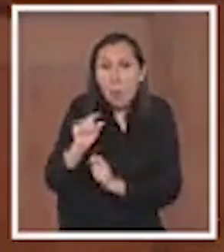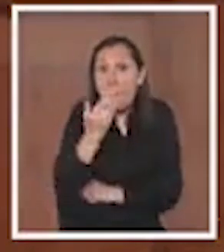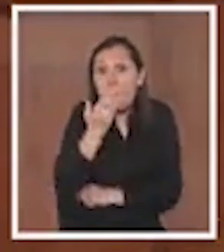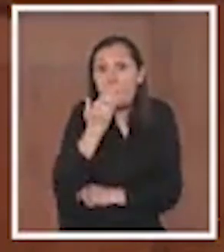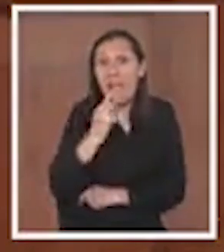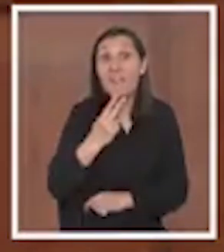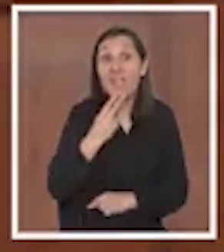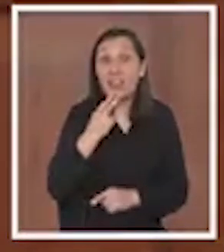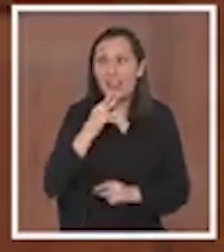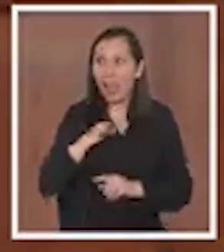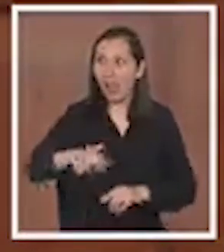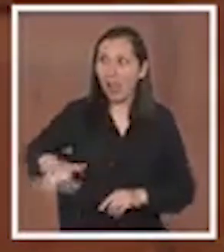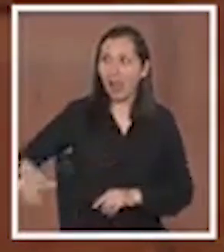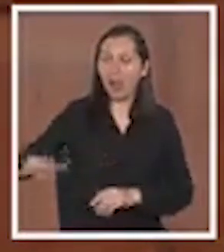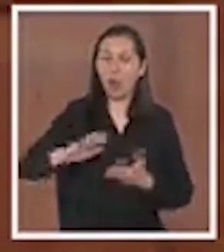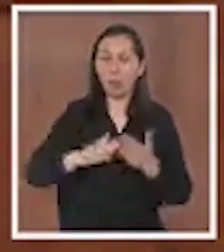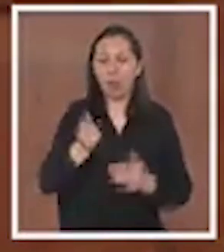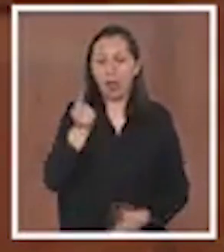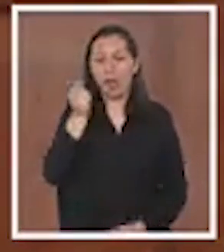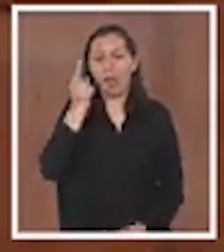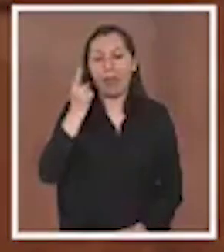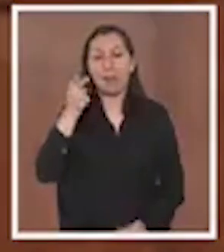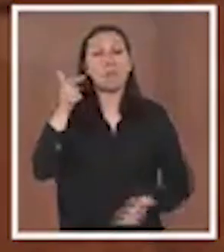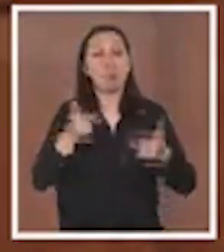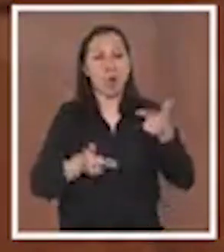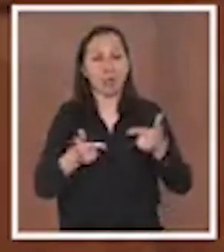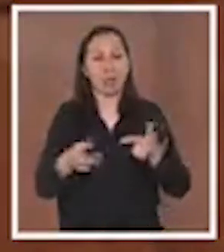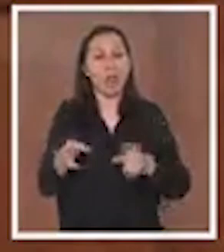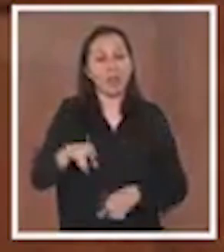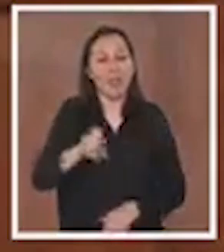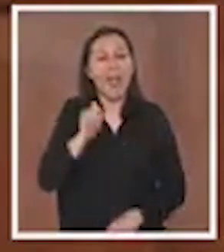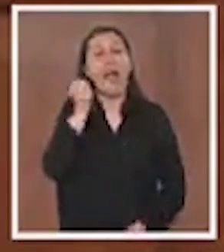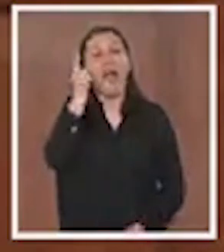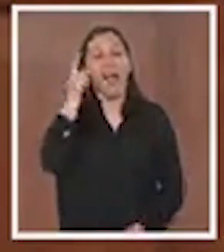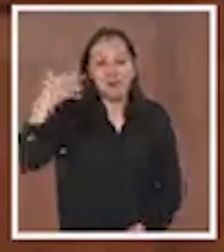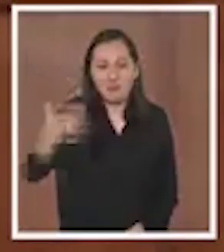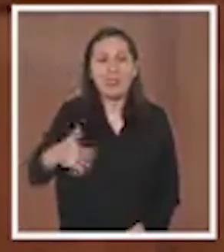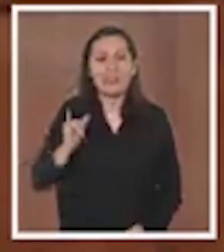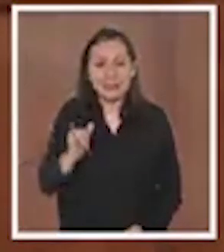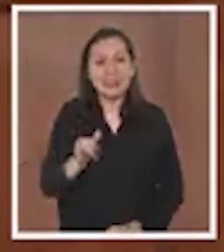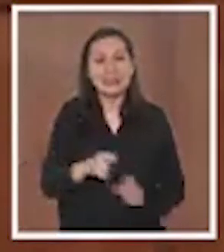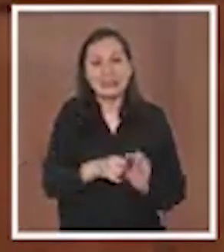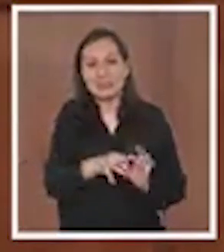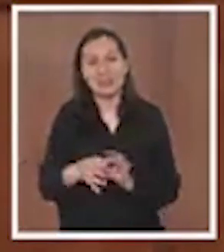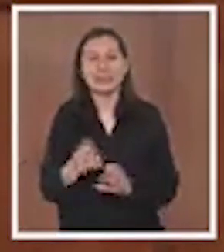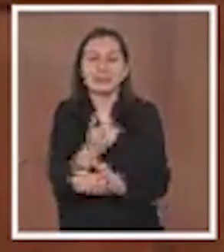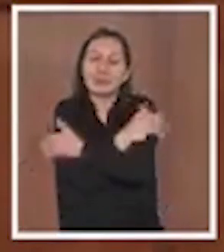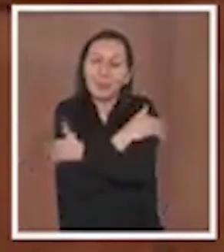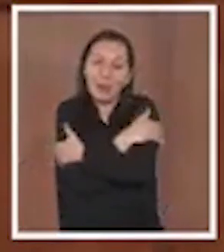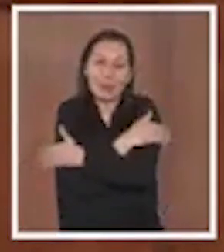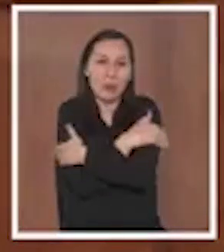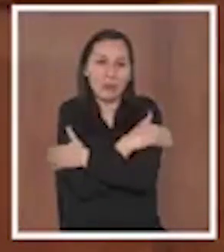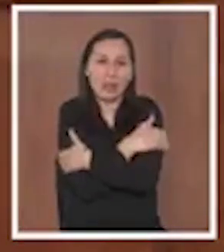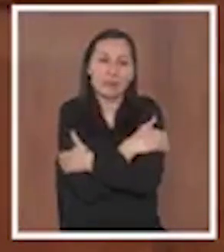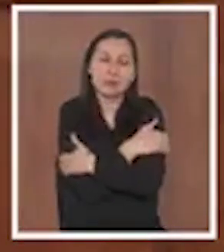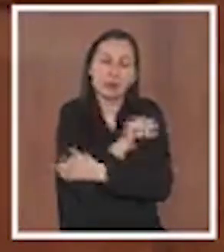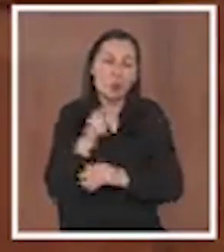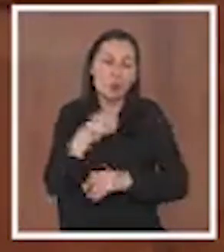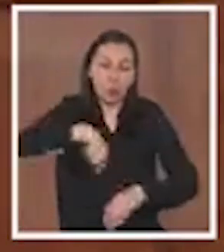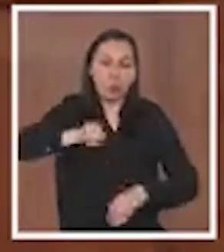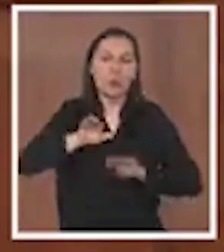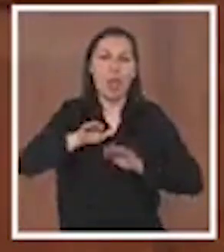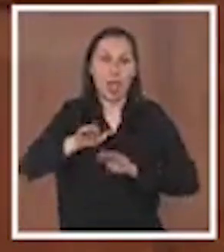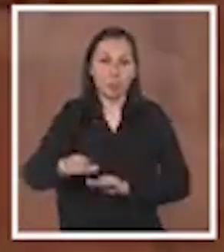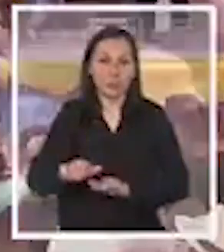mejor la vida de nuestra comunidad, nos damos cuenta de que la política vuelve a tener sentido. Para eso estamos acá. Un abrazo muy, muy grande. Cuenten con nosotros.